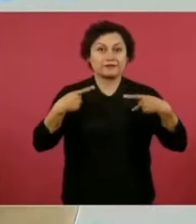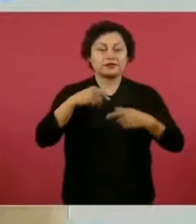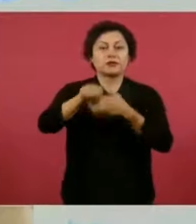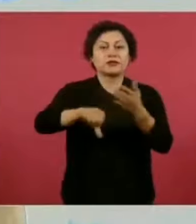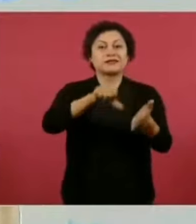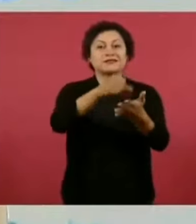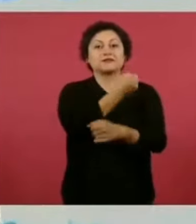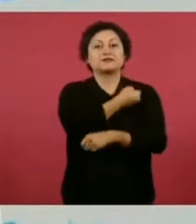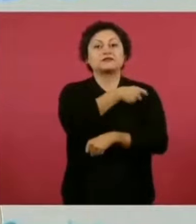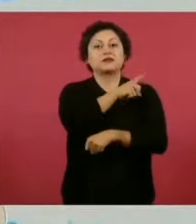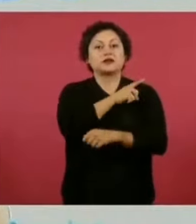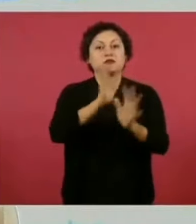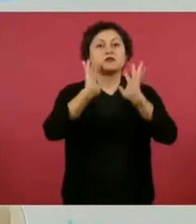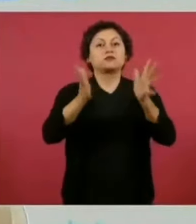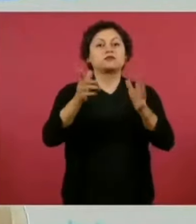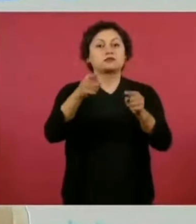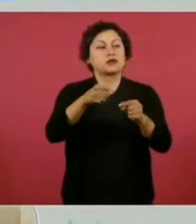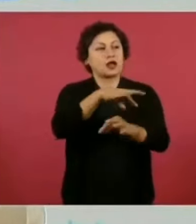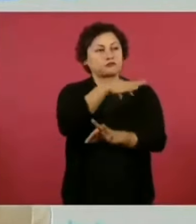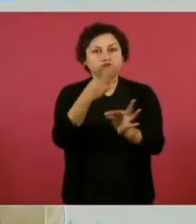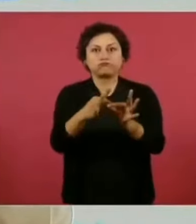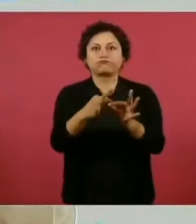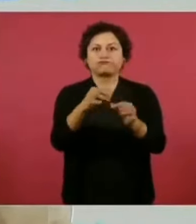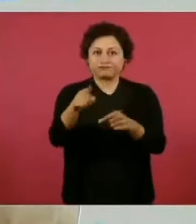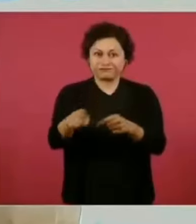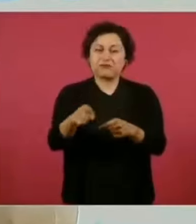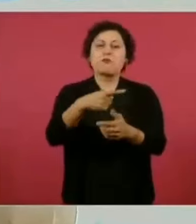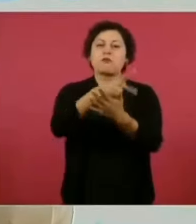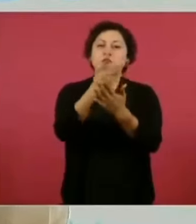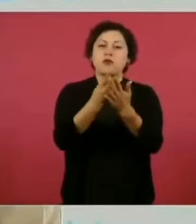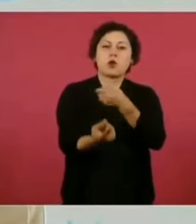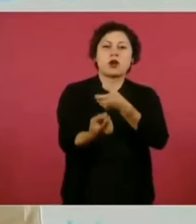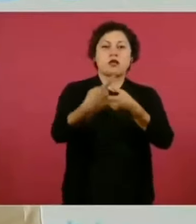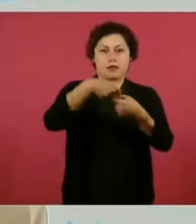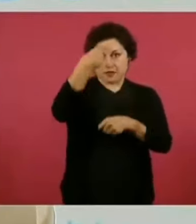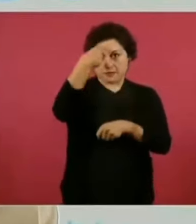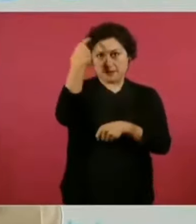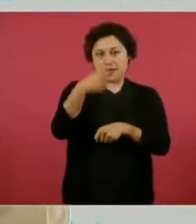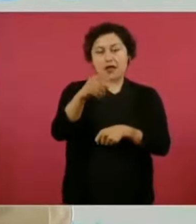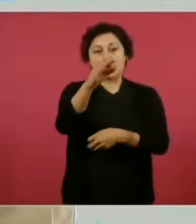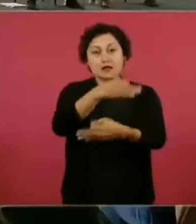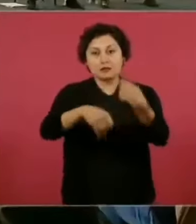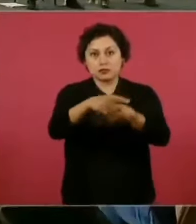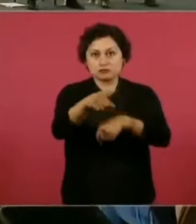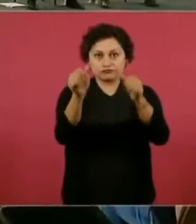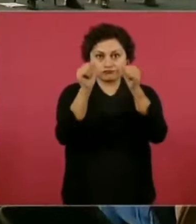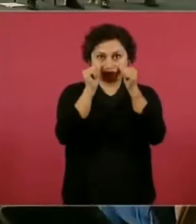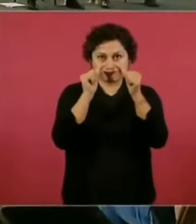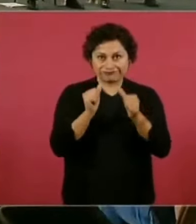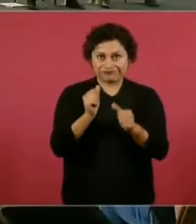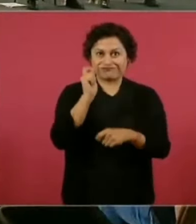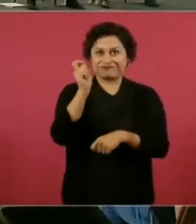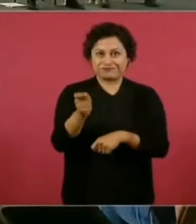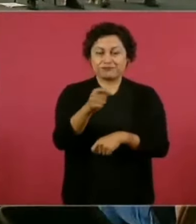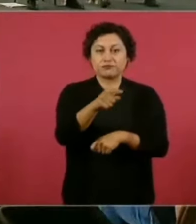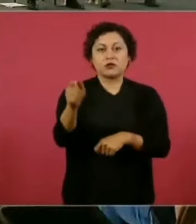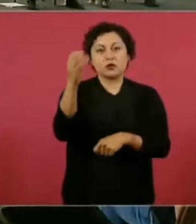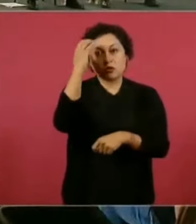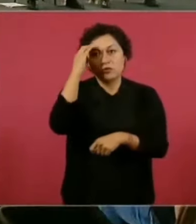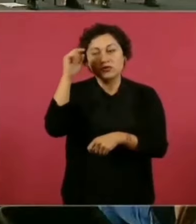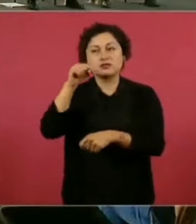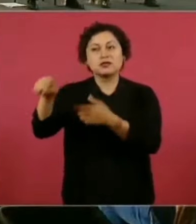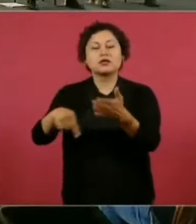domingo, que ya tienen intervención de la clínica es nuestra, para que todas y todos que nos están viendo los puedan conocer. Son uno en el ejido Rubén